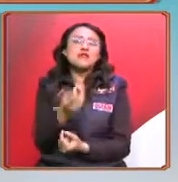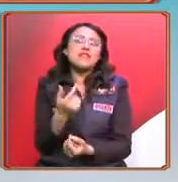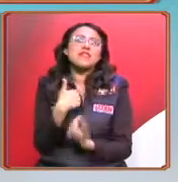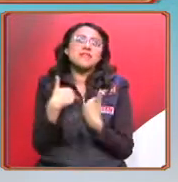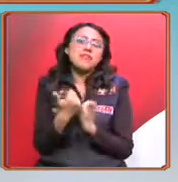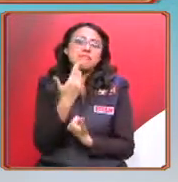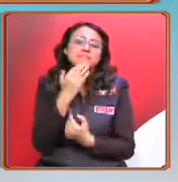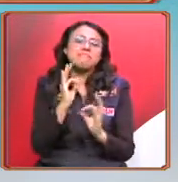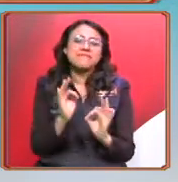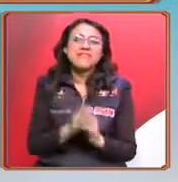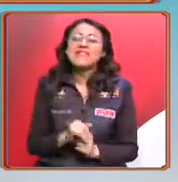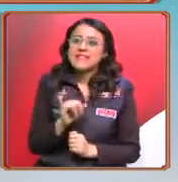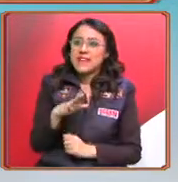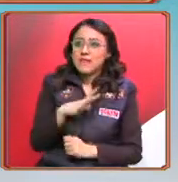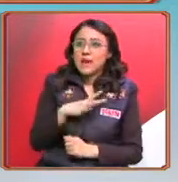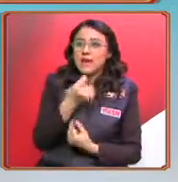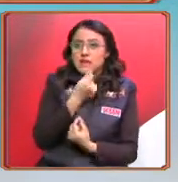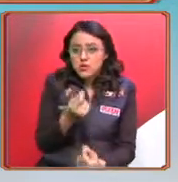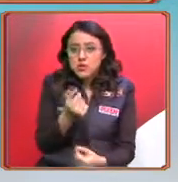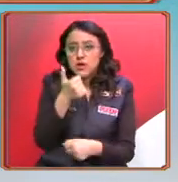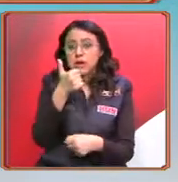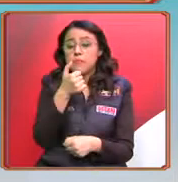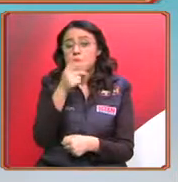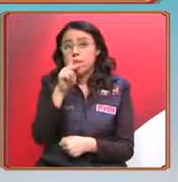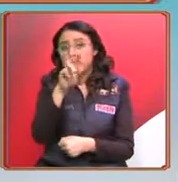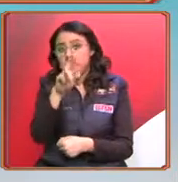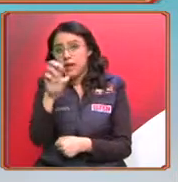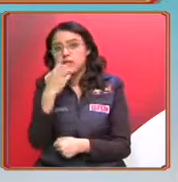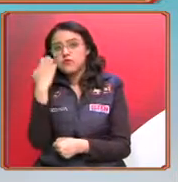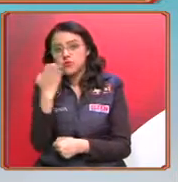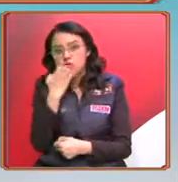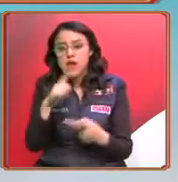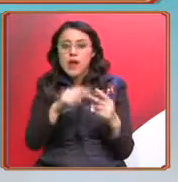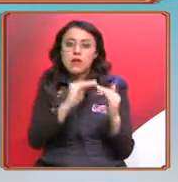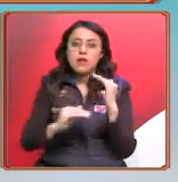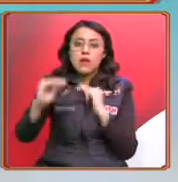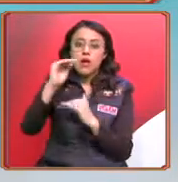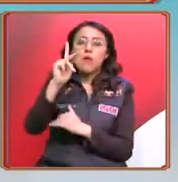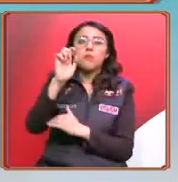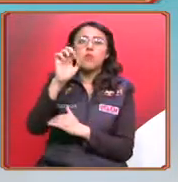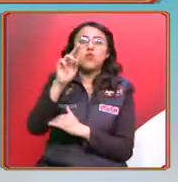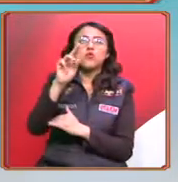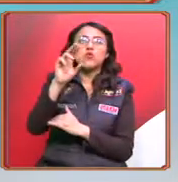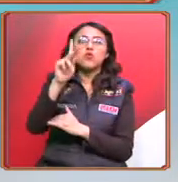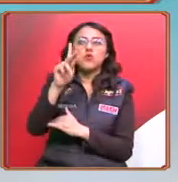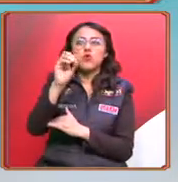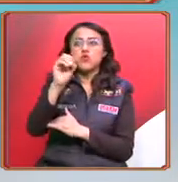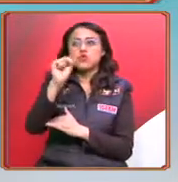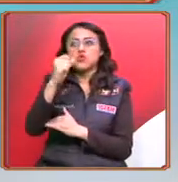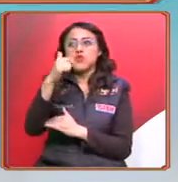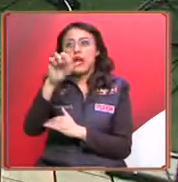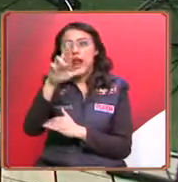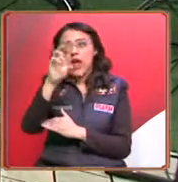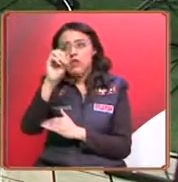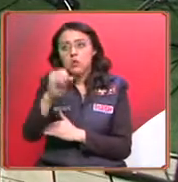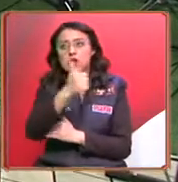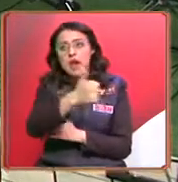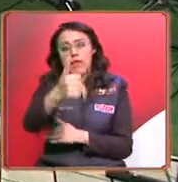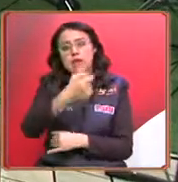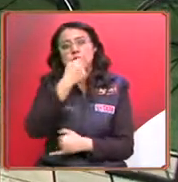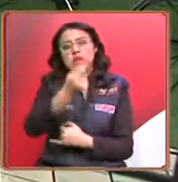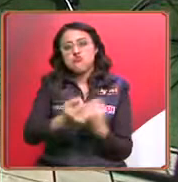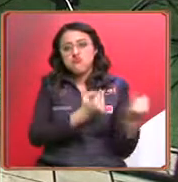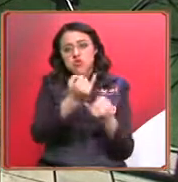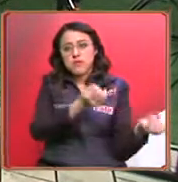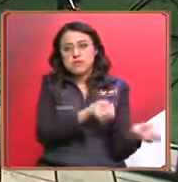supuesto, tenemos pequeñitos desde preescolar hasta nivel posgrado, que cada uno de ellos trajo un juguete y créenos que es para nosotros